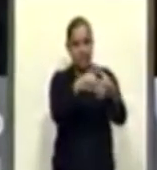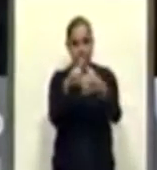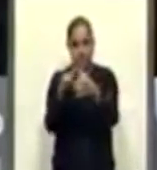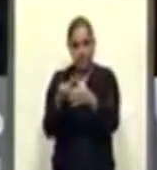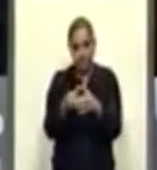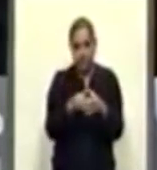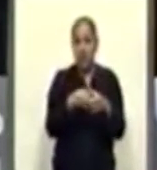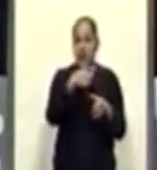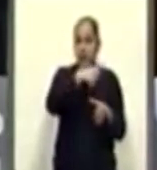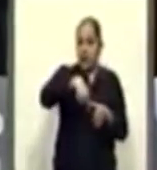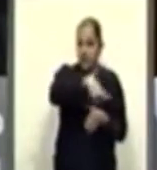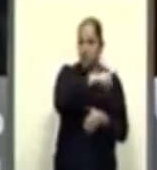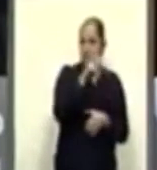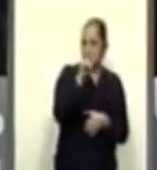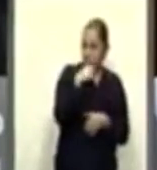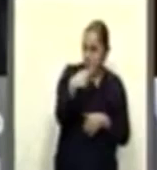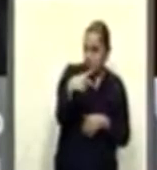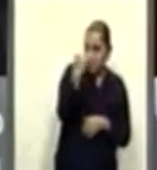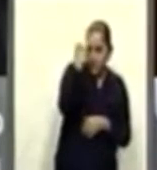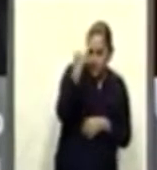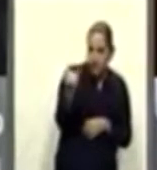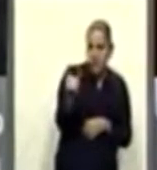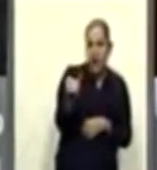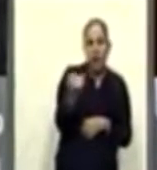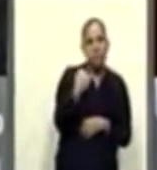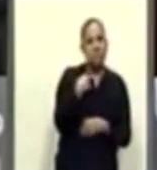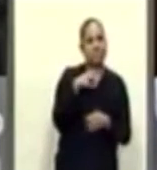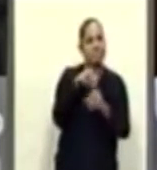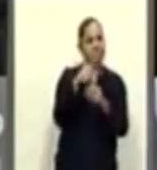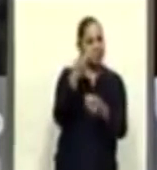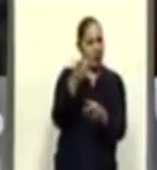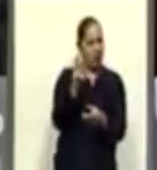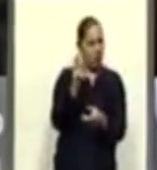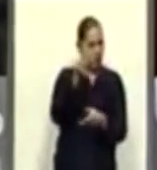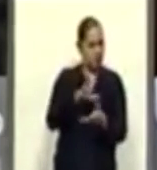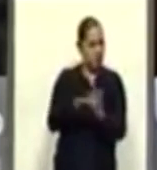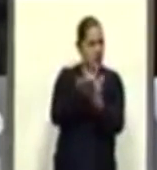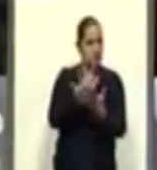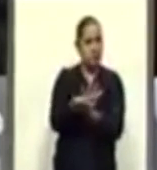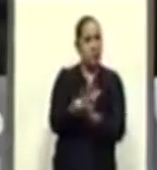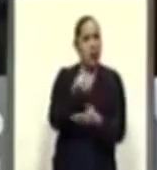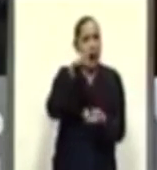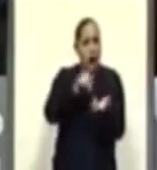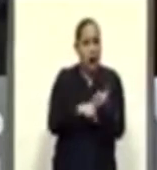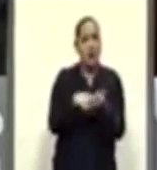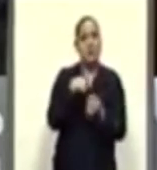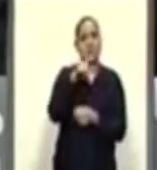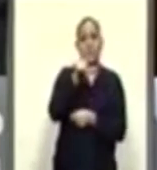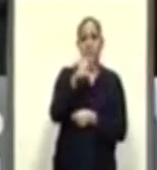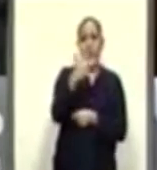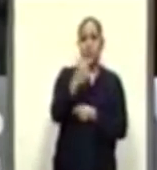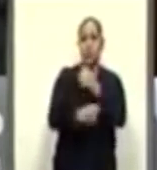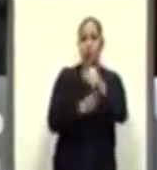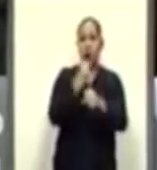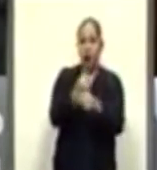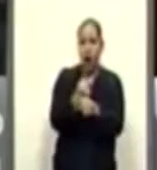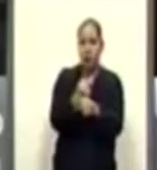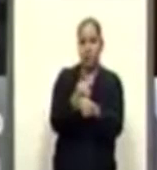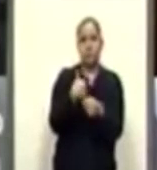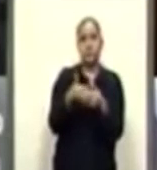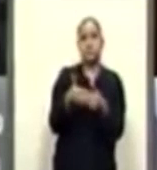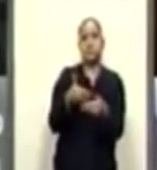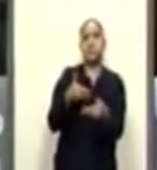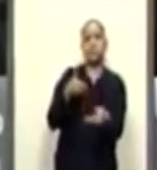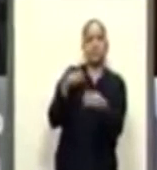tan peregrina idea retrocedieron 78 años en la historia de México y solo demuestran su temor a que